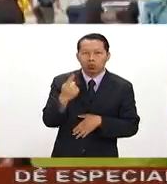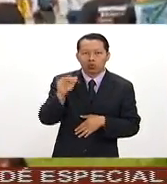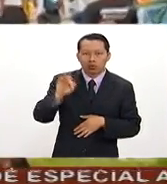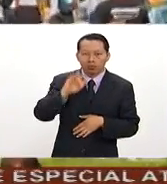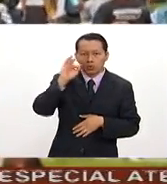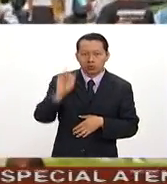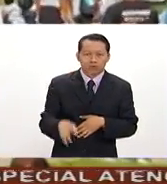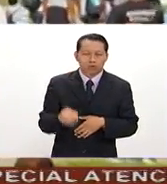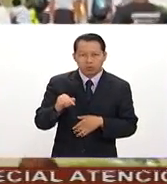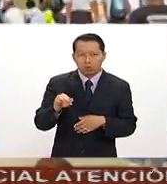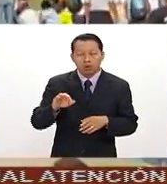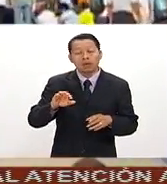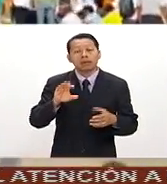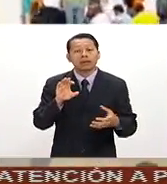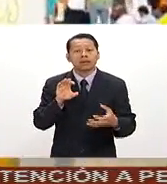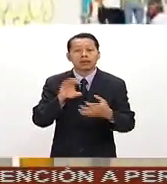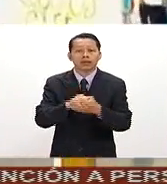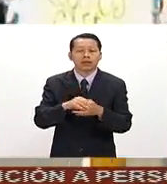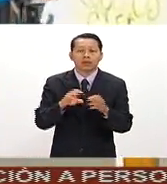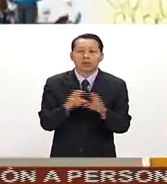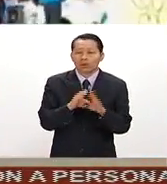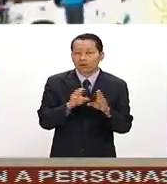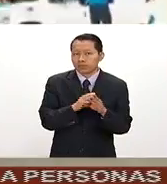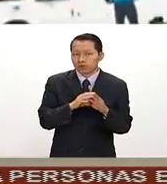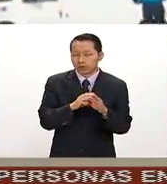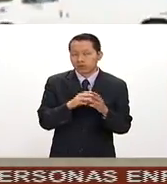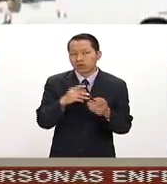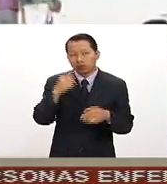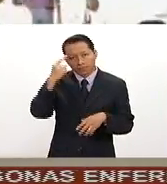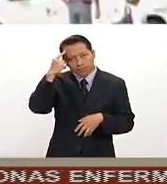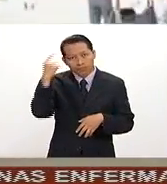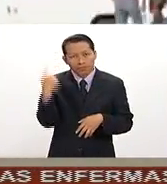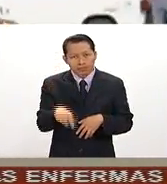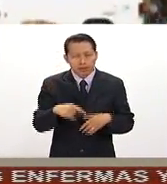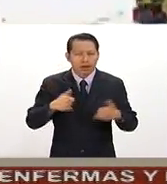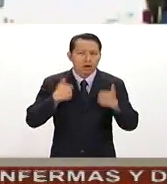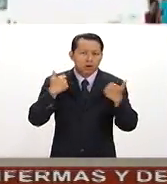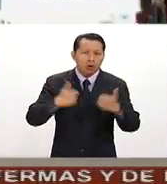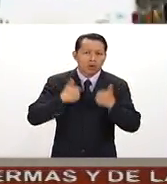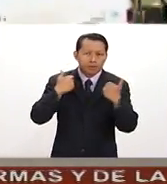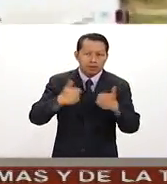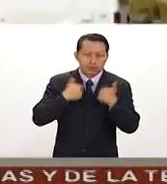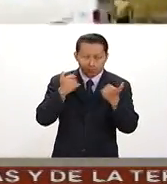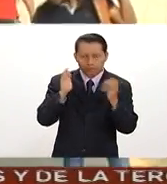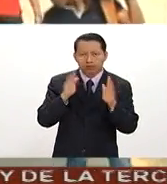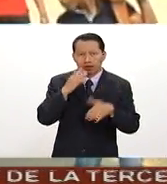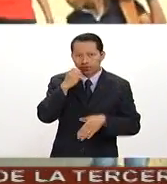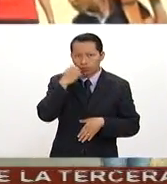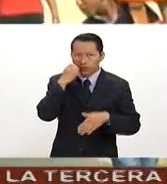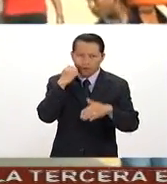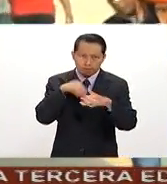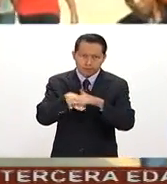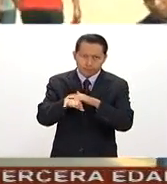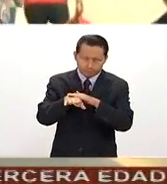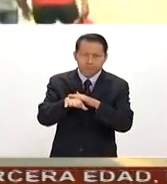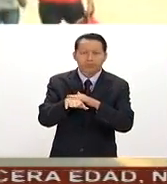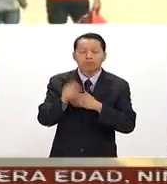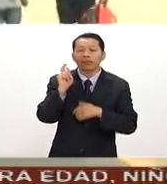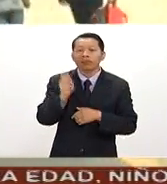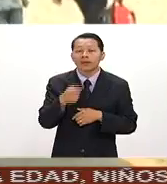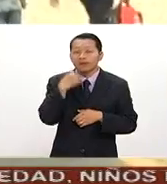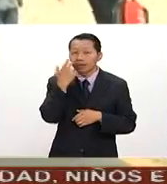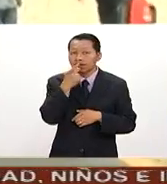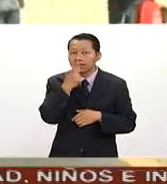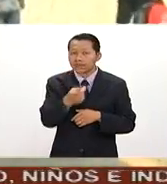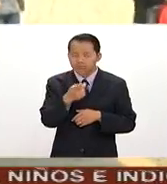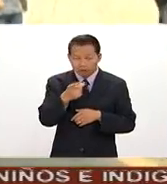84.1% también respectivamente en cuanto a jóvenes que están asistiendo a clases, lo que significa que